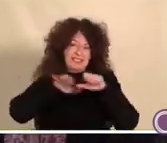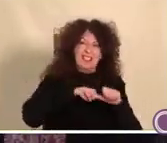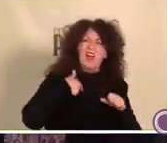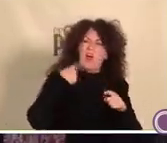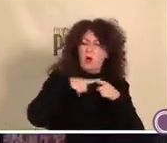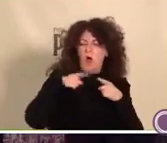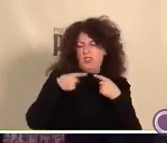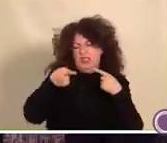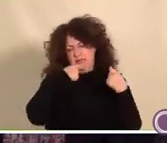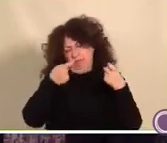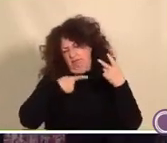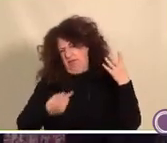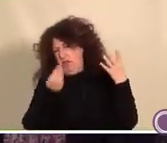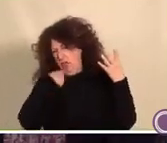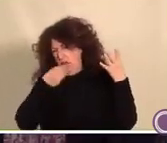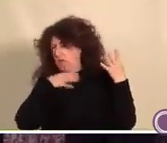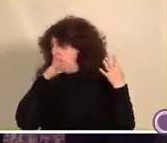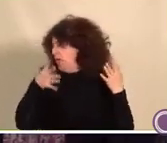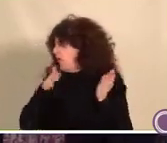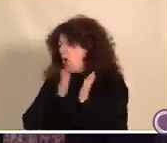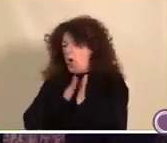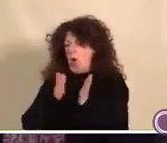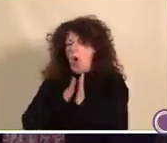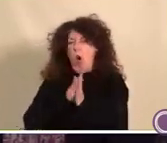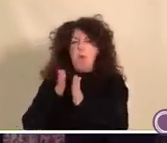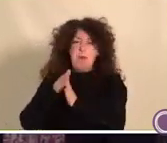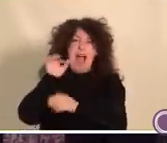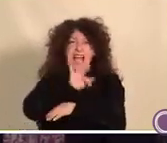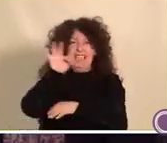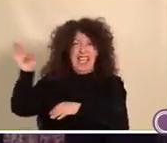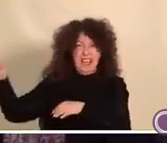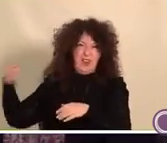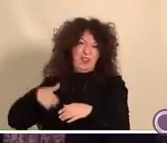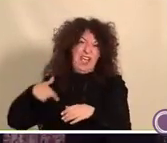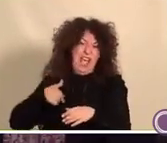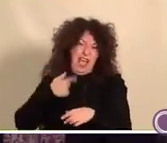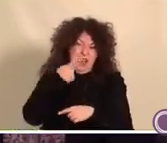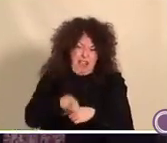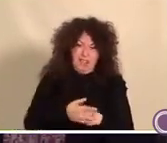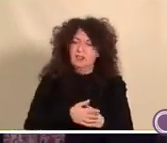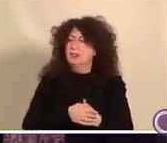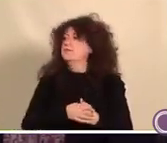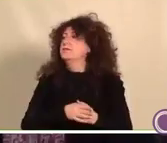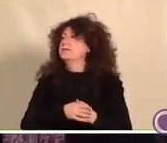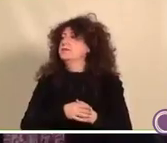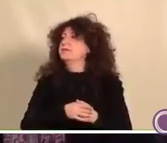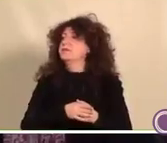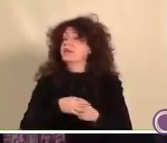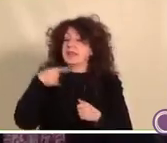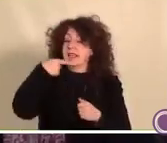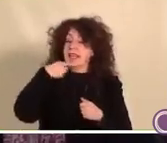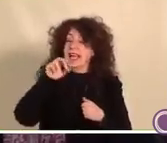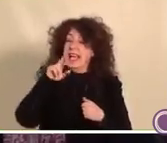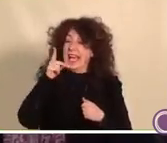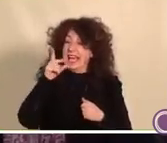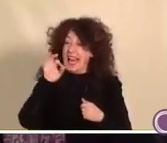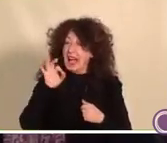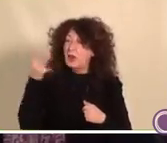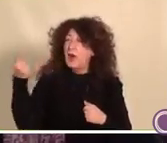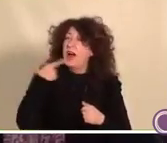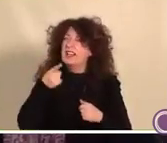partes porque como os podéis imaginar los compañeros que me han precedido en el uso de la palabra han tocado varios de los puntos gerardo por ejemplo ha